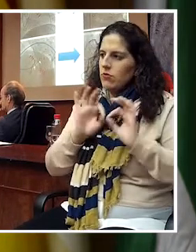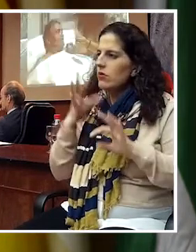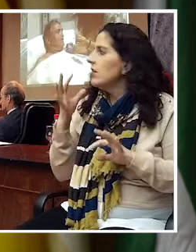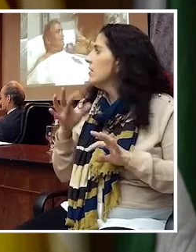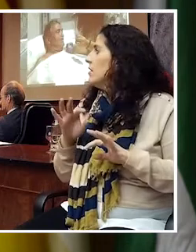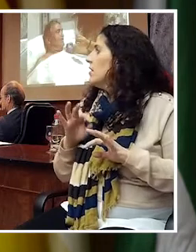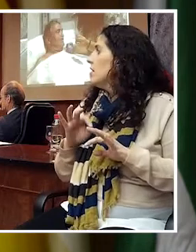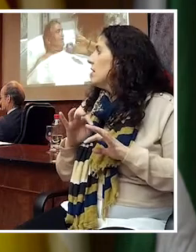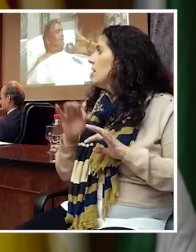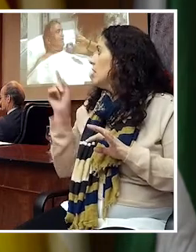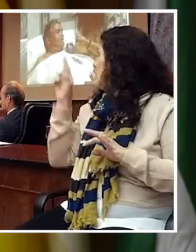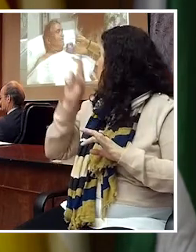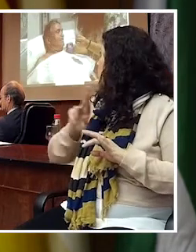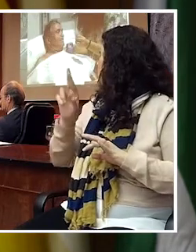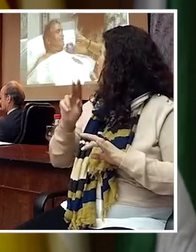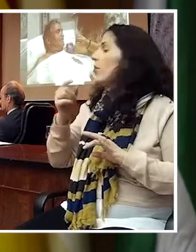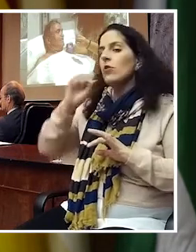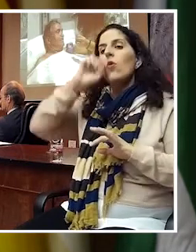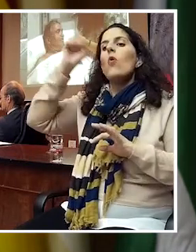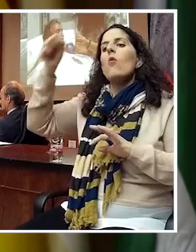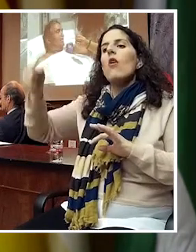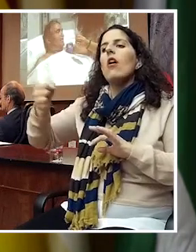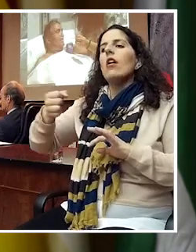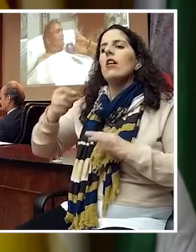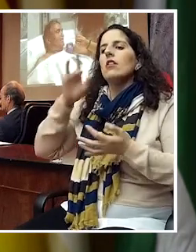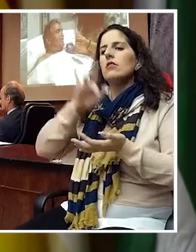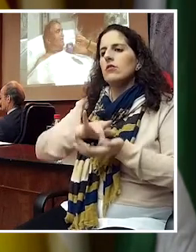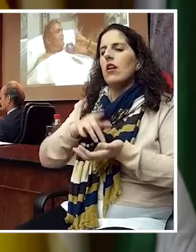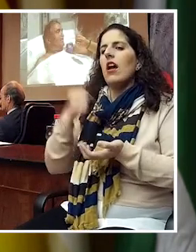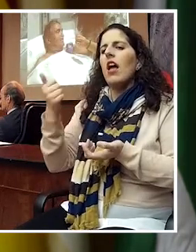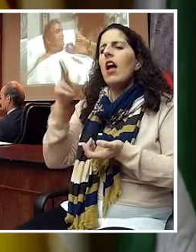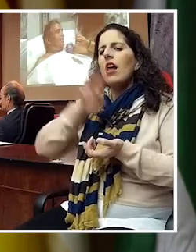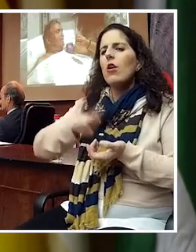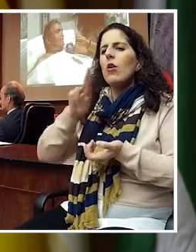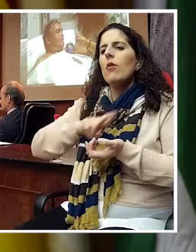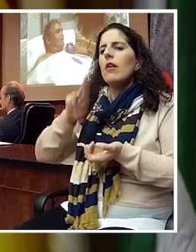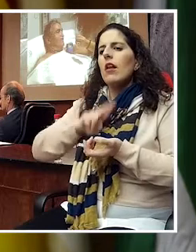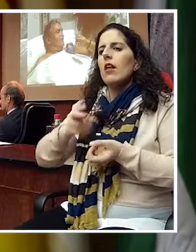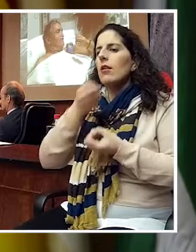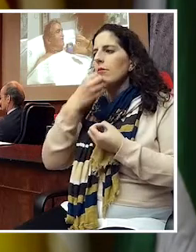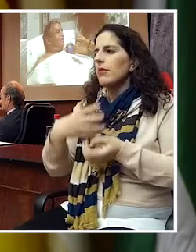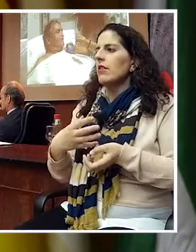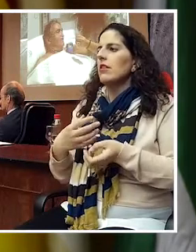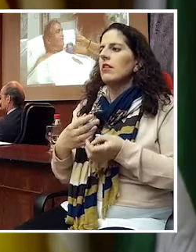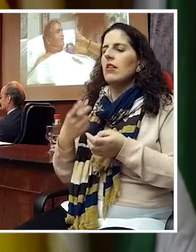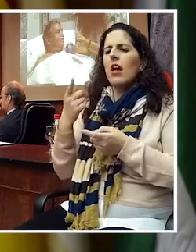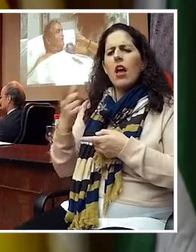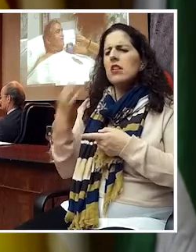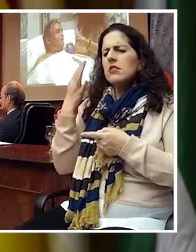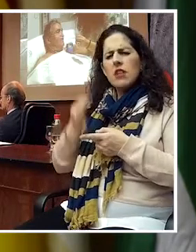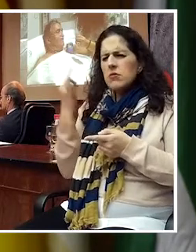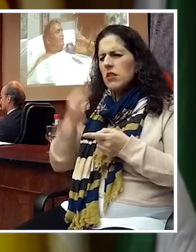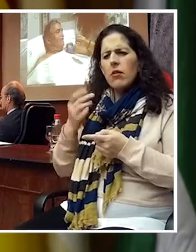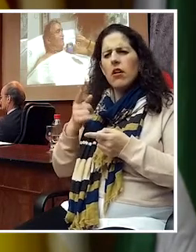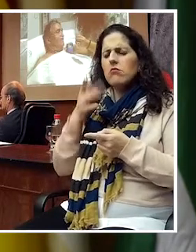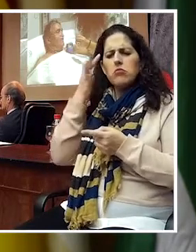el momento que fue estubado en la UCI, él tiene una capacidad una determinación siempre para estar